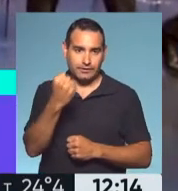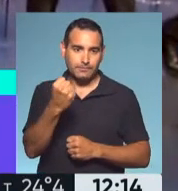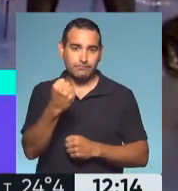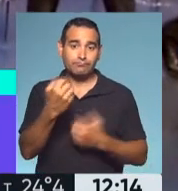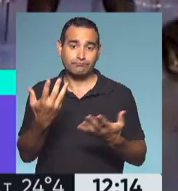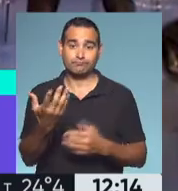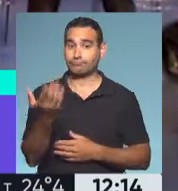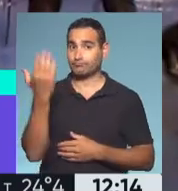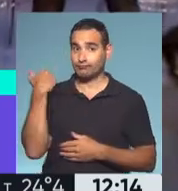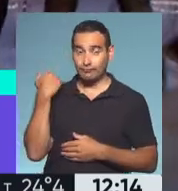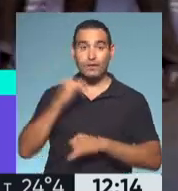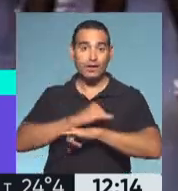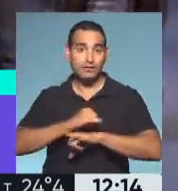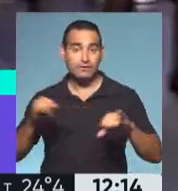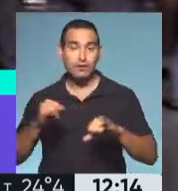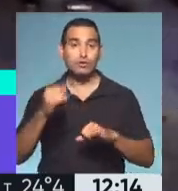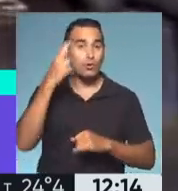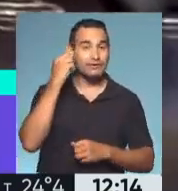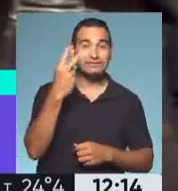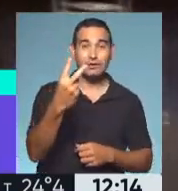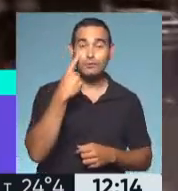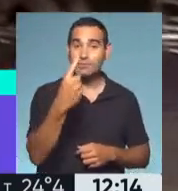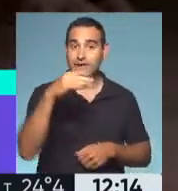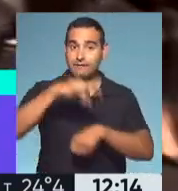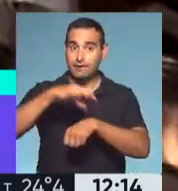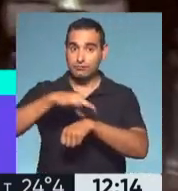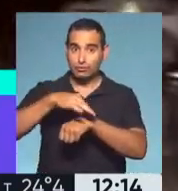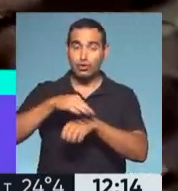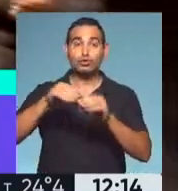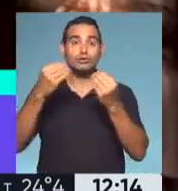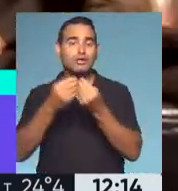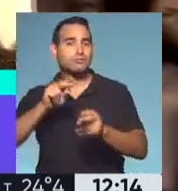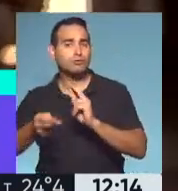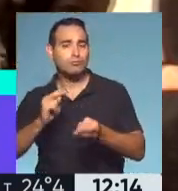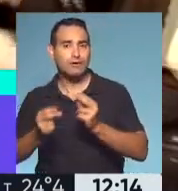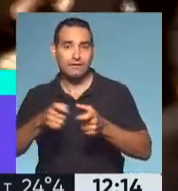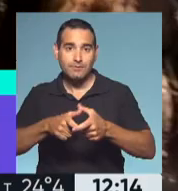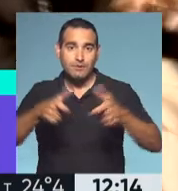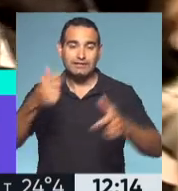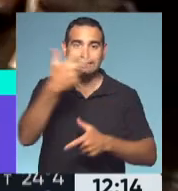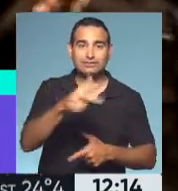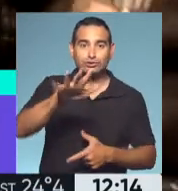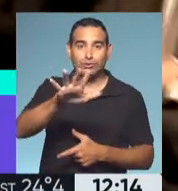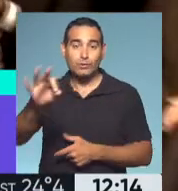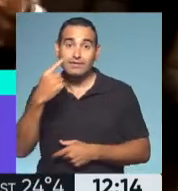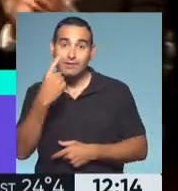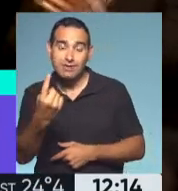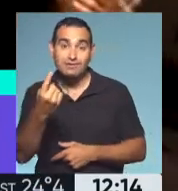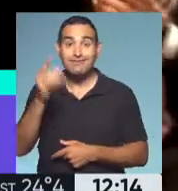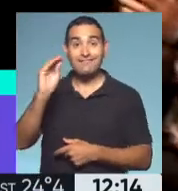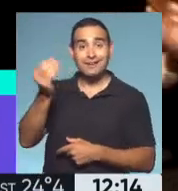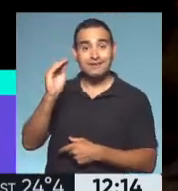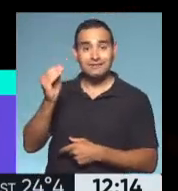a que en las últimas horas se reportaron más de 92.000 contagios y el total de víctimas se acerca a 350.000, en